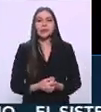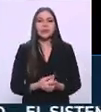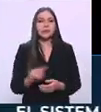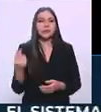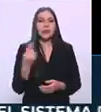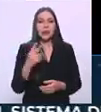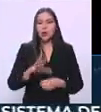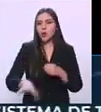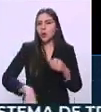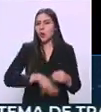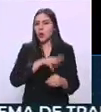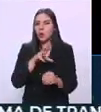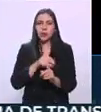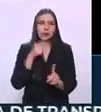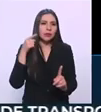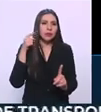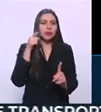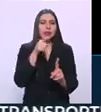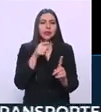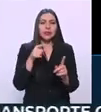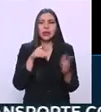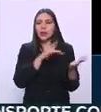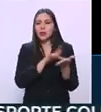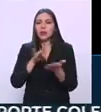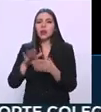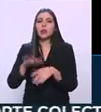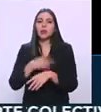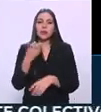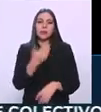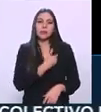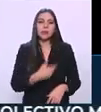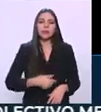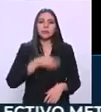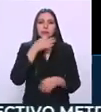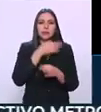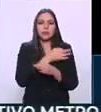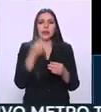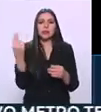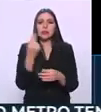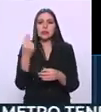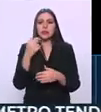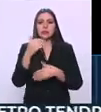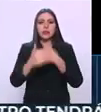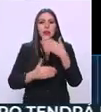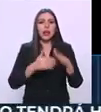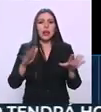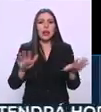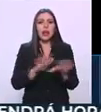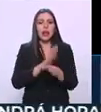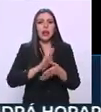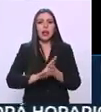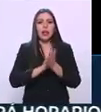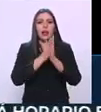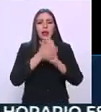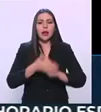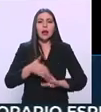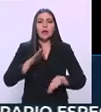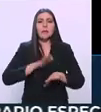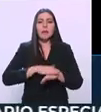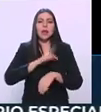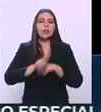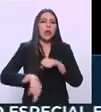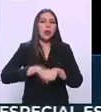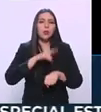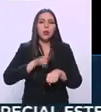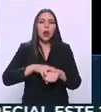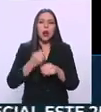eso es que el presidente también ha indicado esta importancia de promover una transición a una agricultura más sustentable. Y